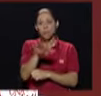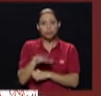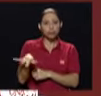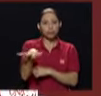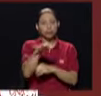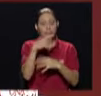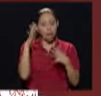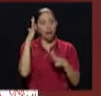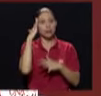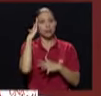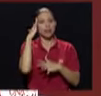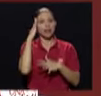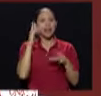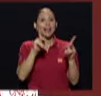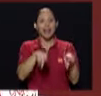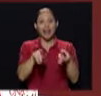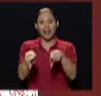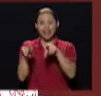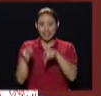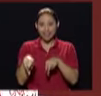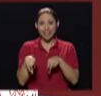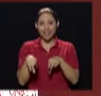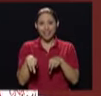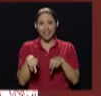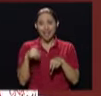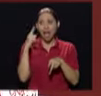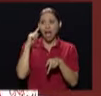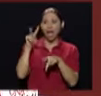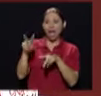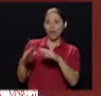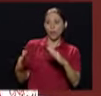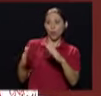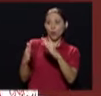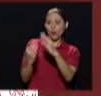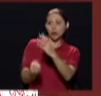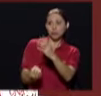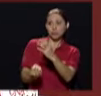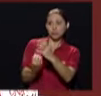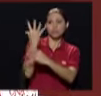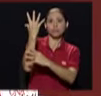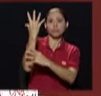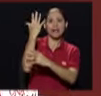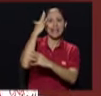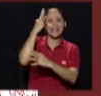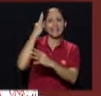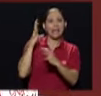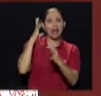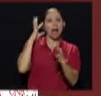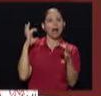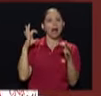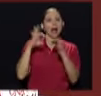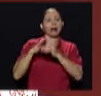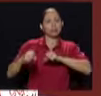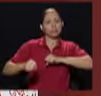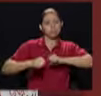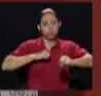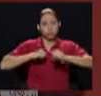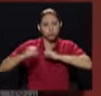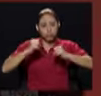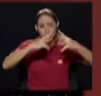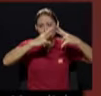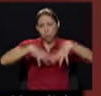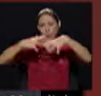particularmente, la gente tiende a asociar, ¿verdad?, la erupción volcánica con un gran sismo destructivo e incluso se corren